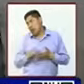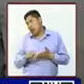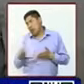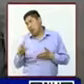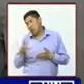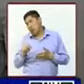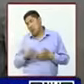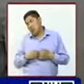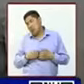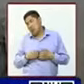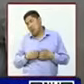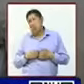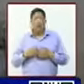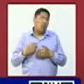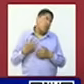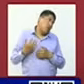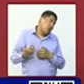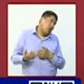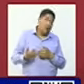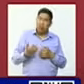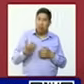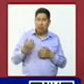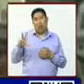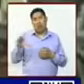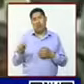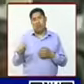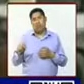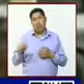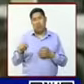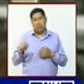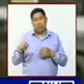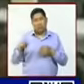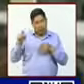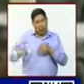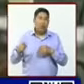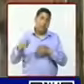el aguinaldo dado que el empleador no lo reclamó.